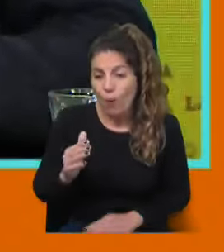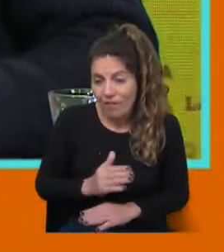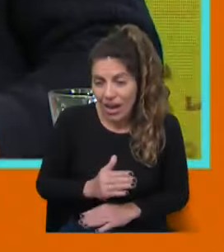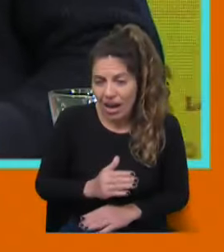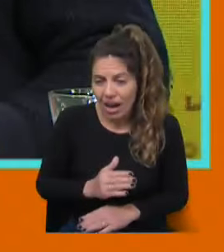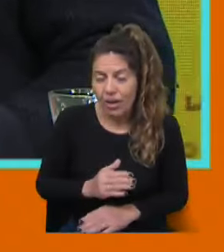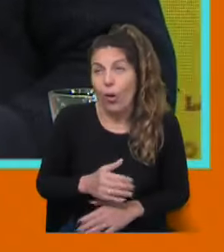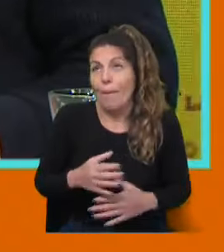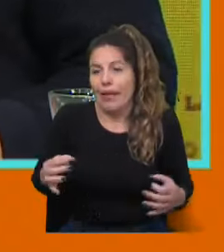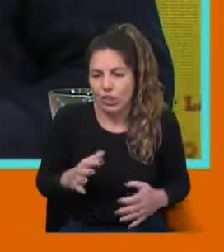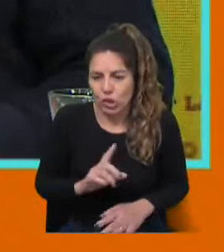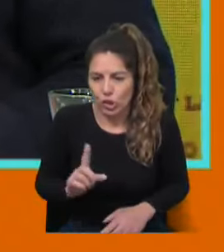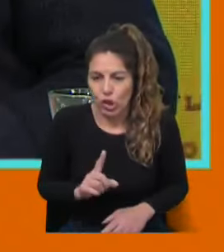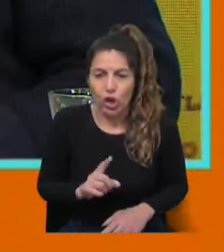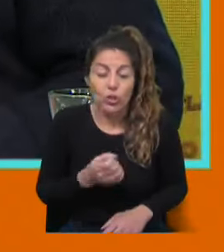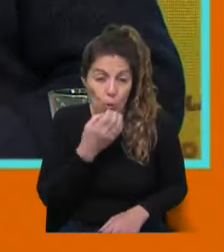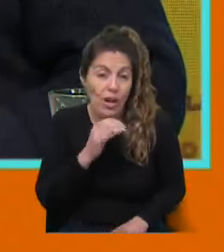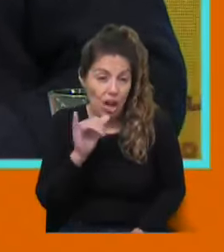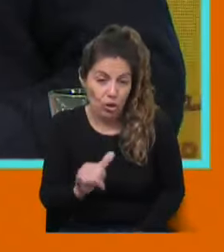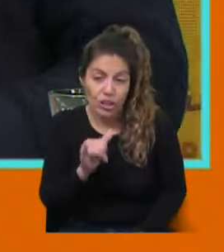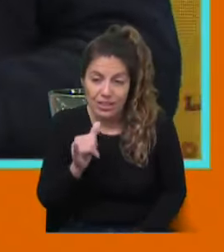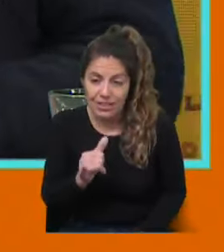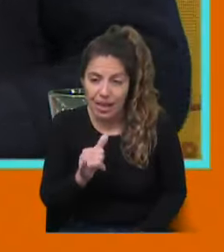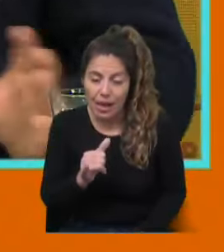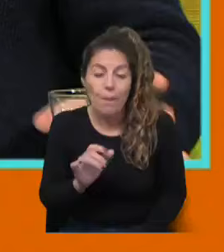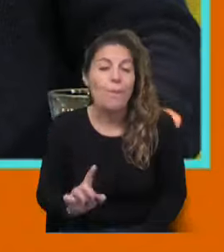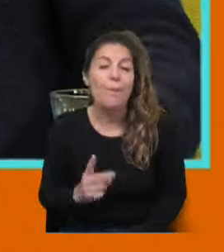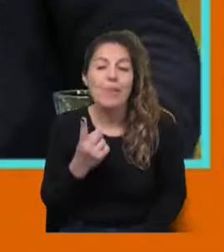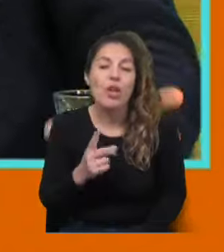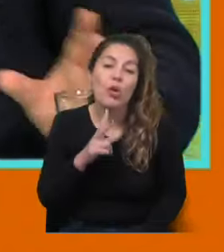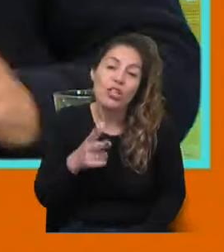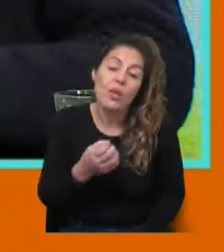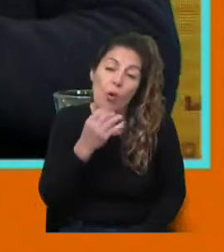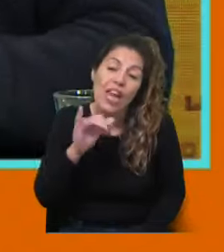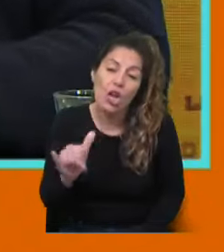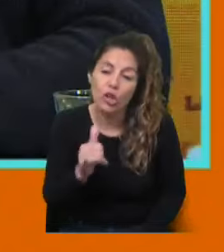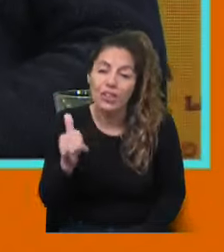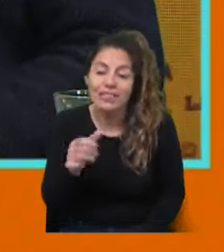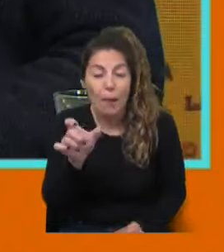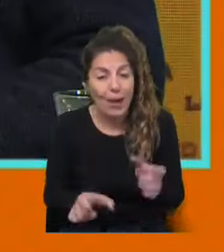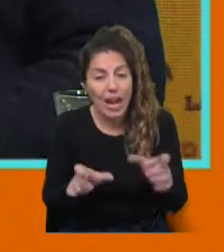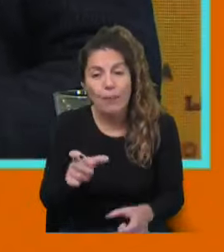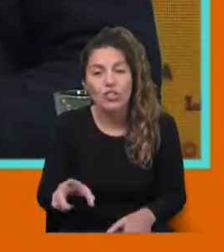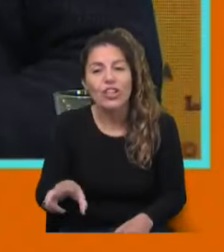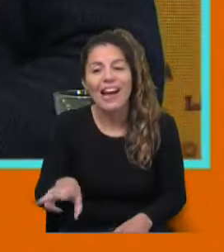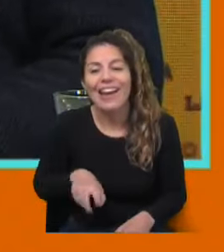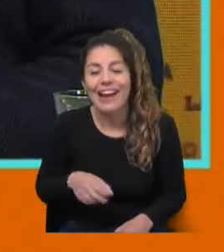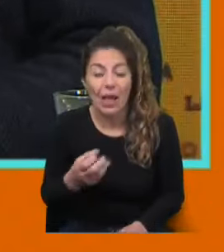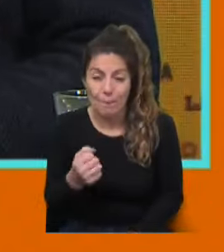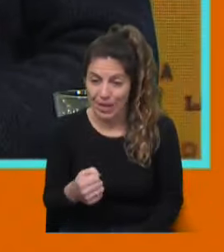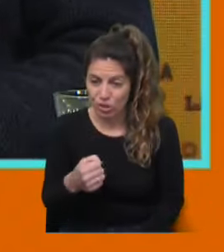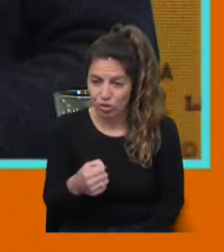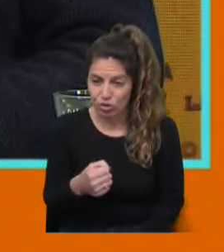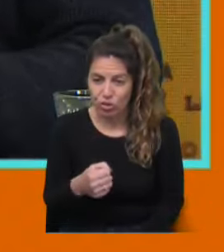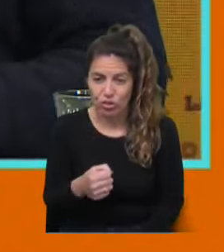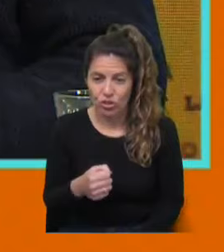nada maravilloso, es una buena noticia. Primero uno dice, es una buena noticia para la gente que gana en pesos,